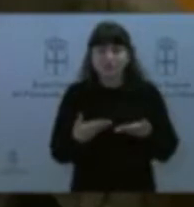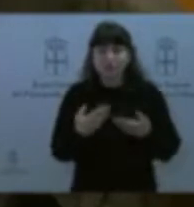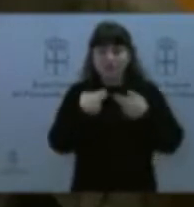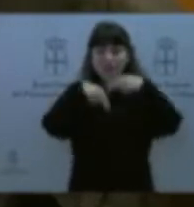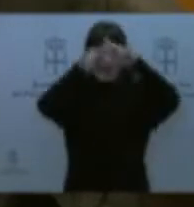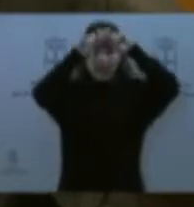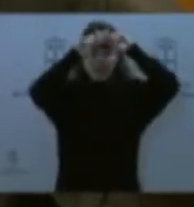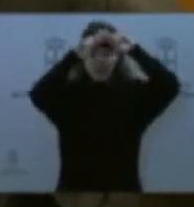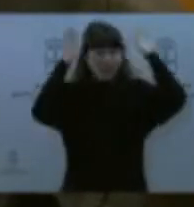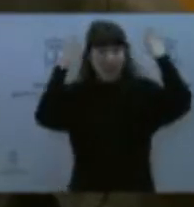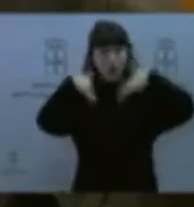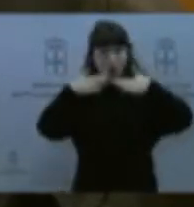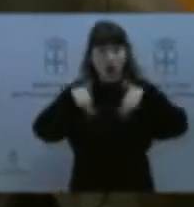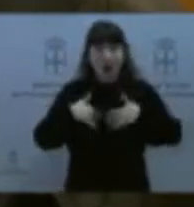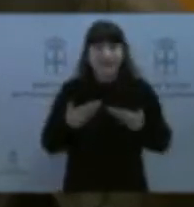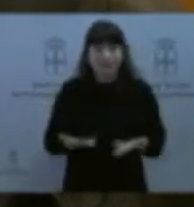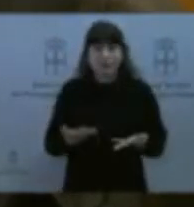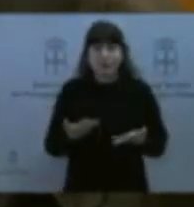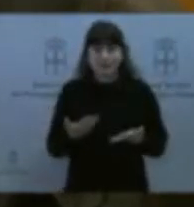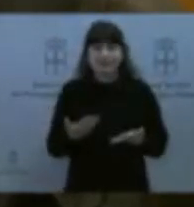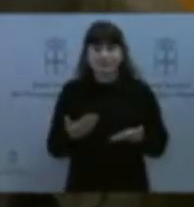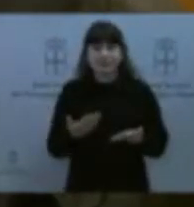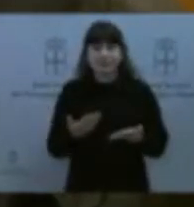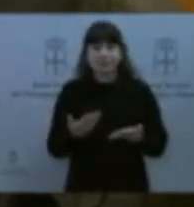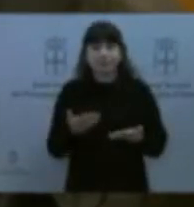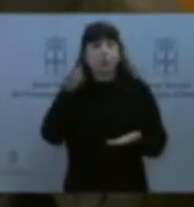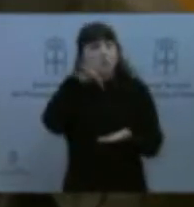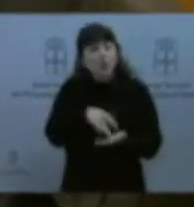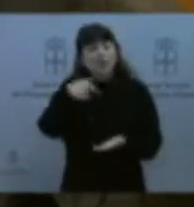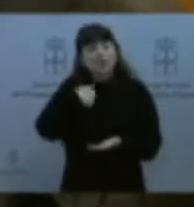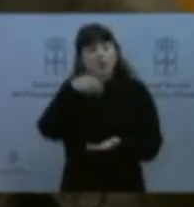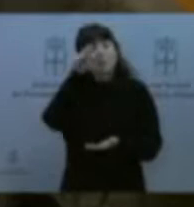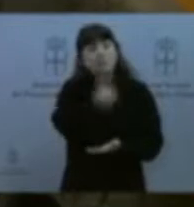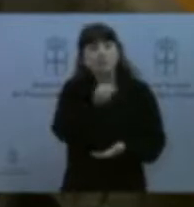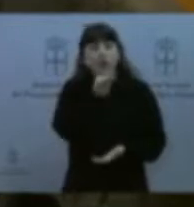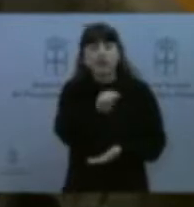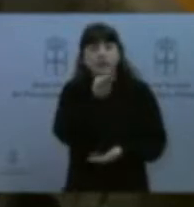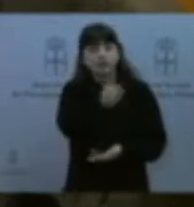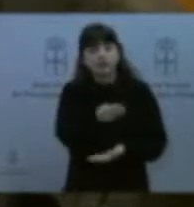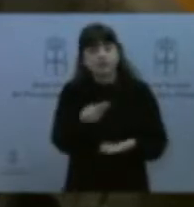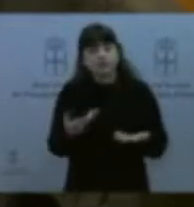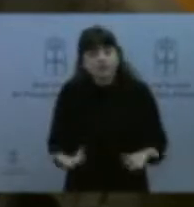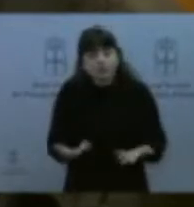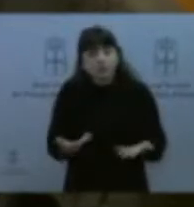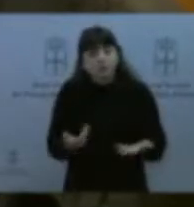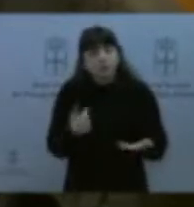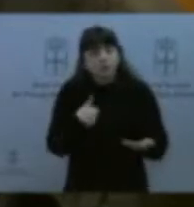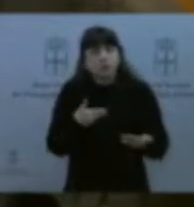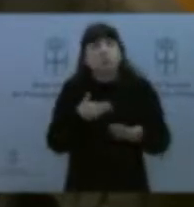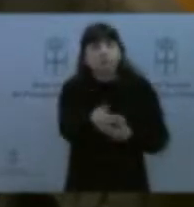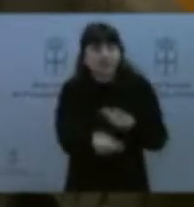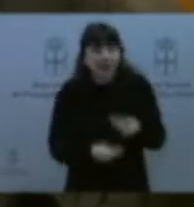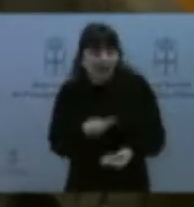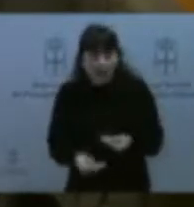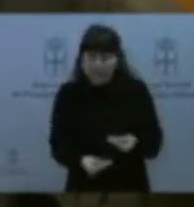más, cuando yo pregunto a dónde vei, usted me contesta que trae manzanas, y yo no sé si lo que trae realmente son berzas o ya